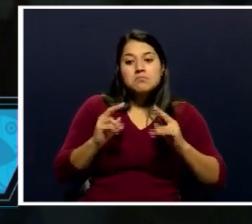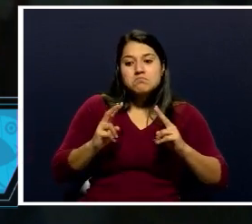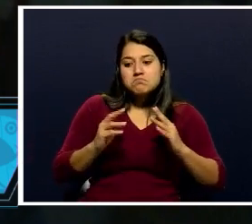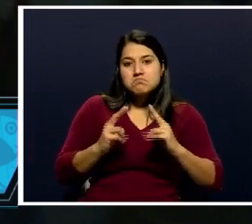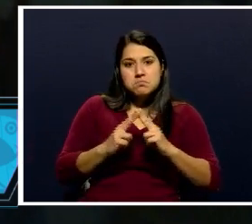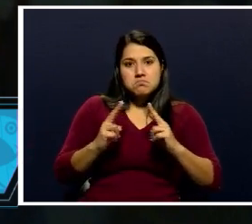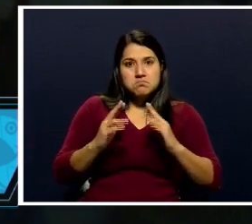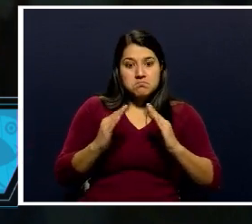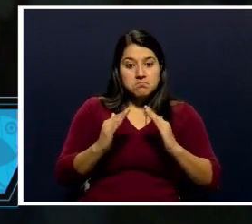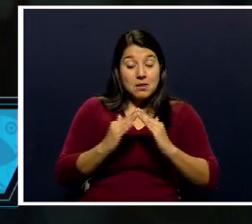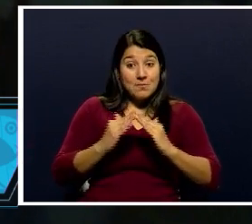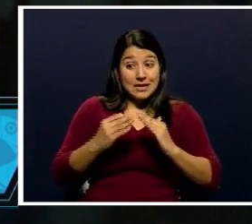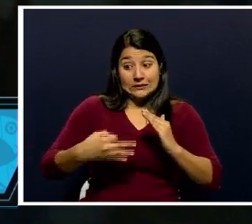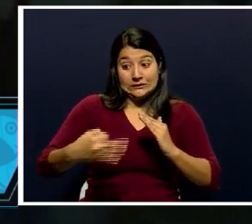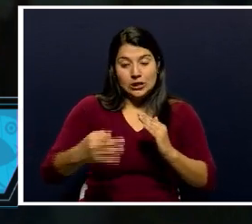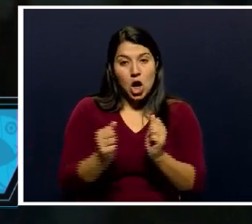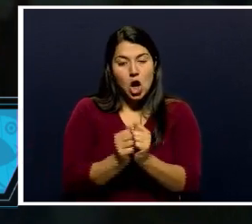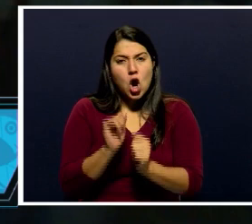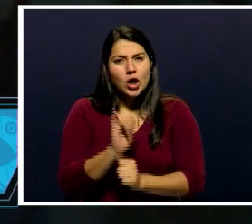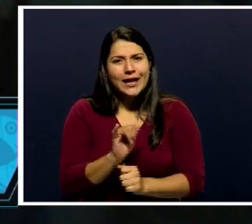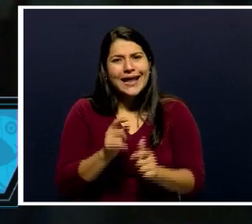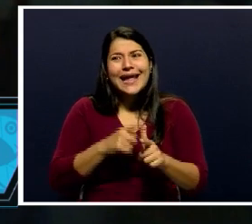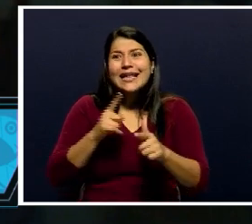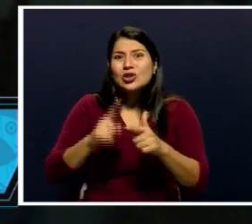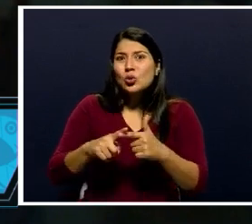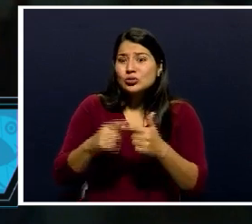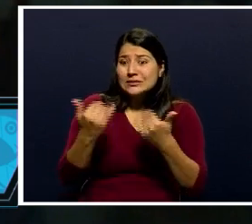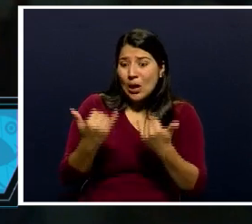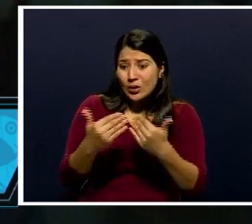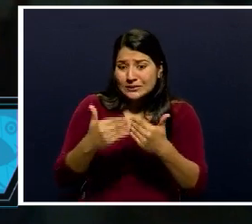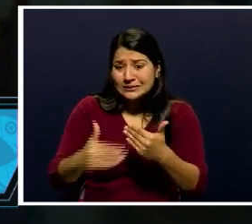después. Entonces tenemos que decidir cómo